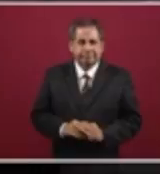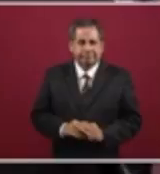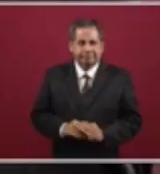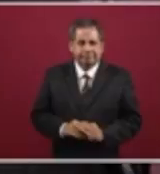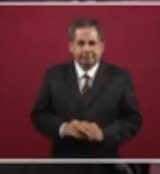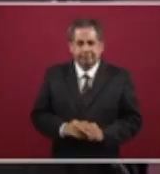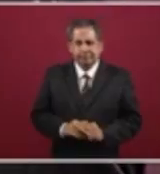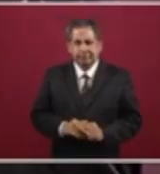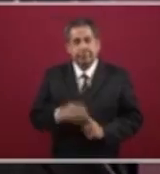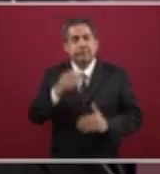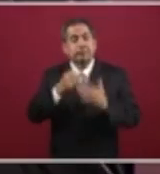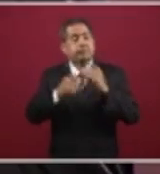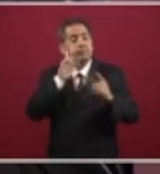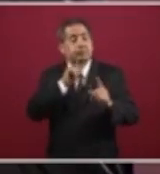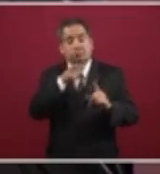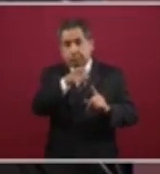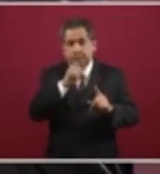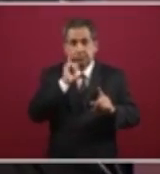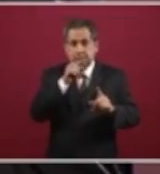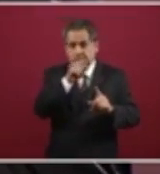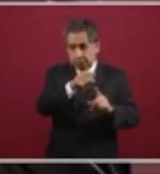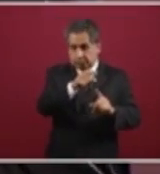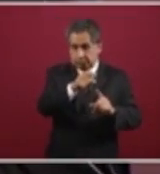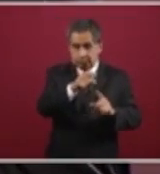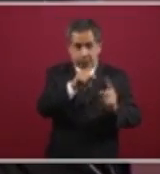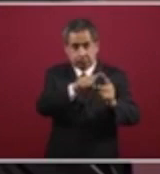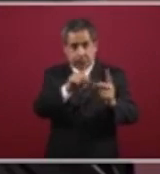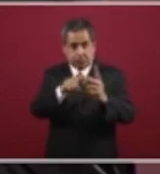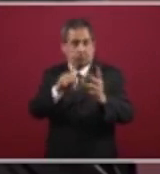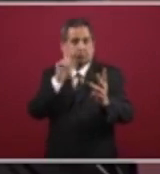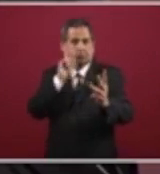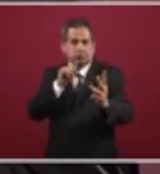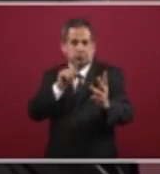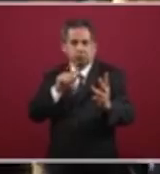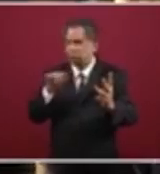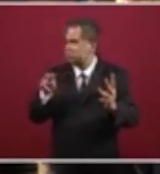Ah, quedan para mañana. A ver, tres.